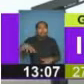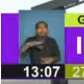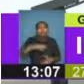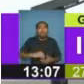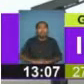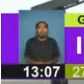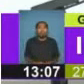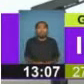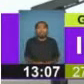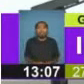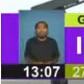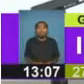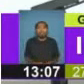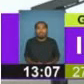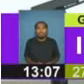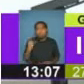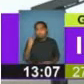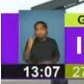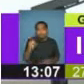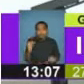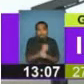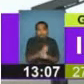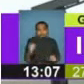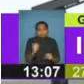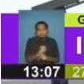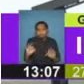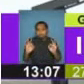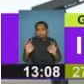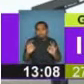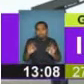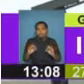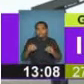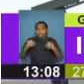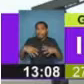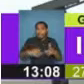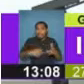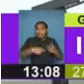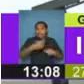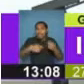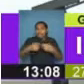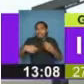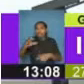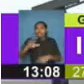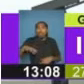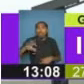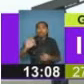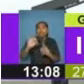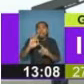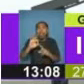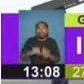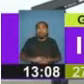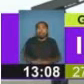también ya tenemos para el funcionamiento de la zona franca minorista de la quiaca Me parece que